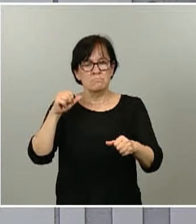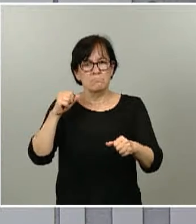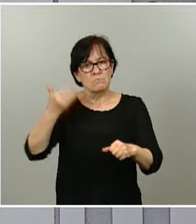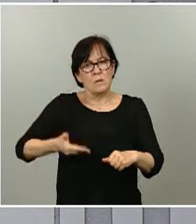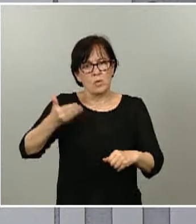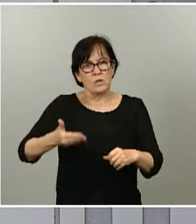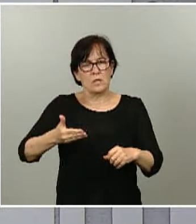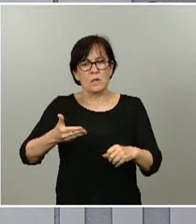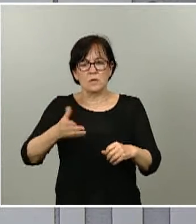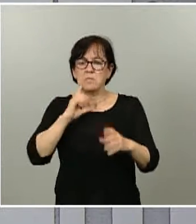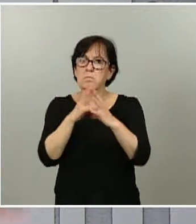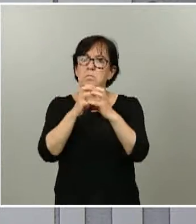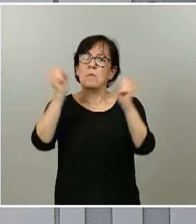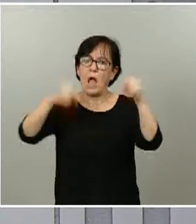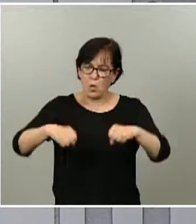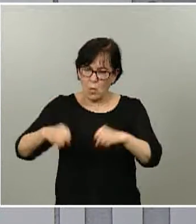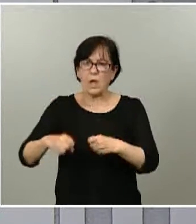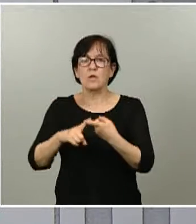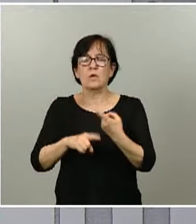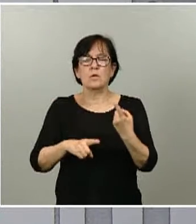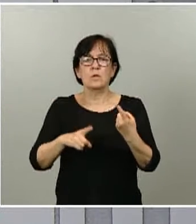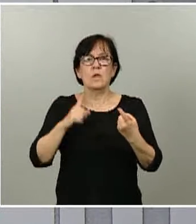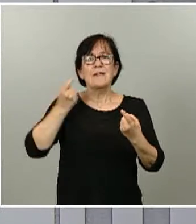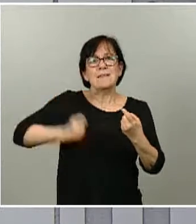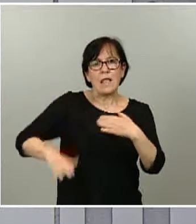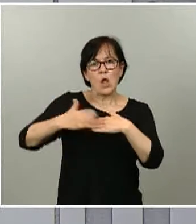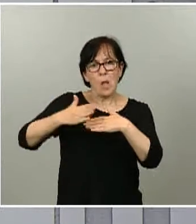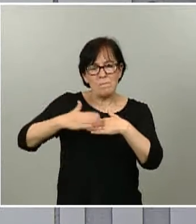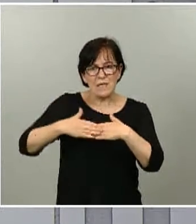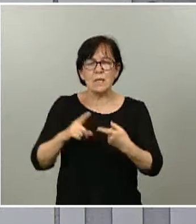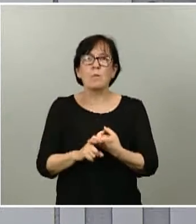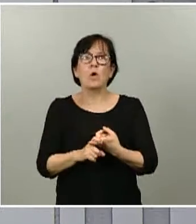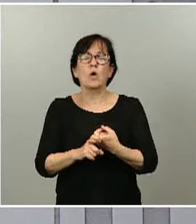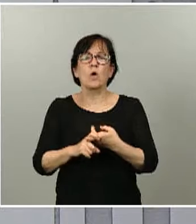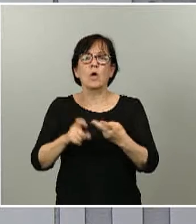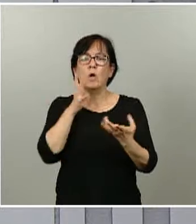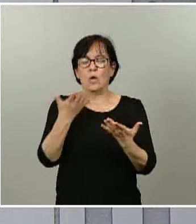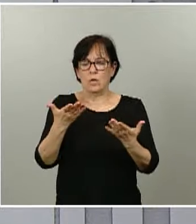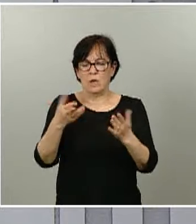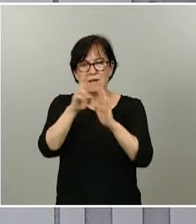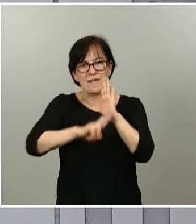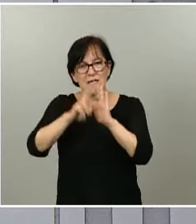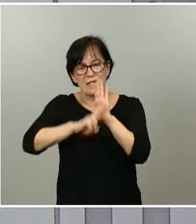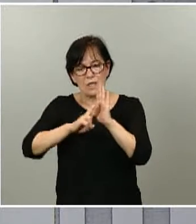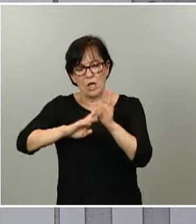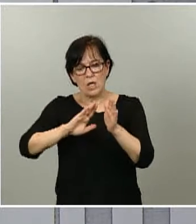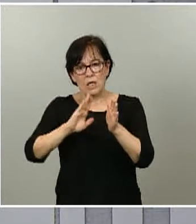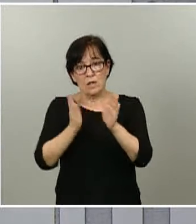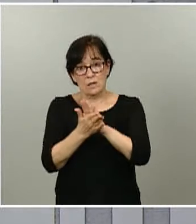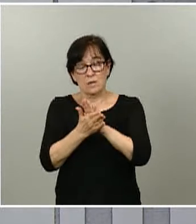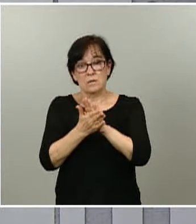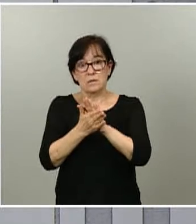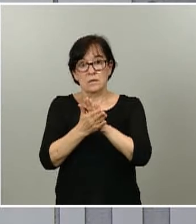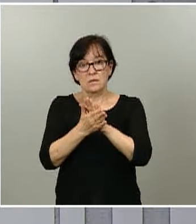importantes acuerdos en relación con el salario mínimo interprofesional, en relación con la regulación de los expedientes de regulación temporal